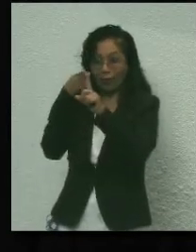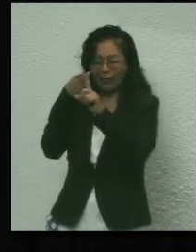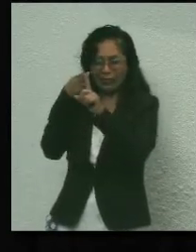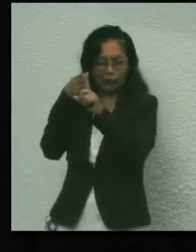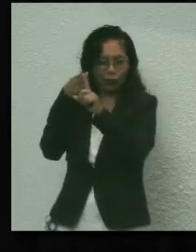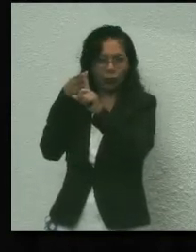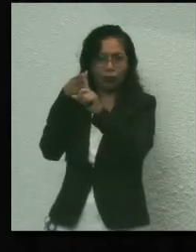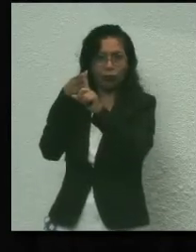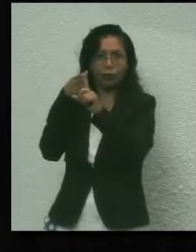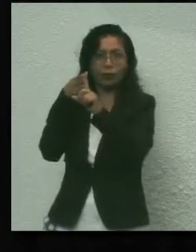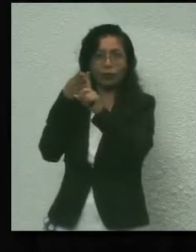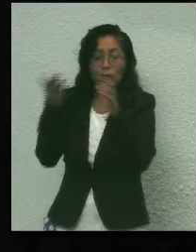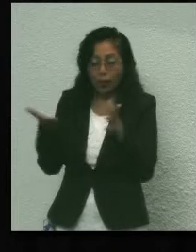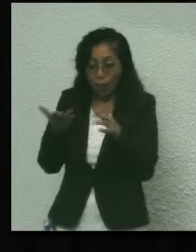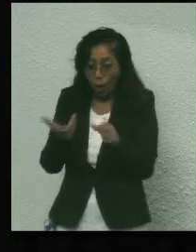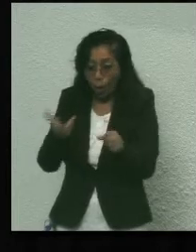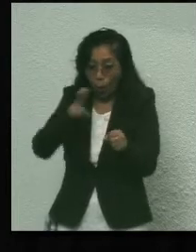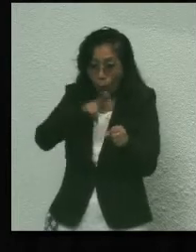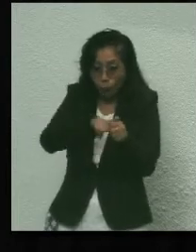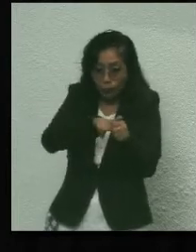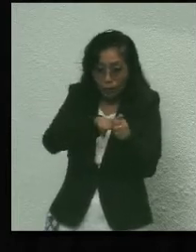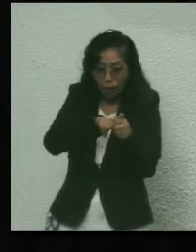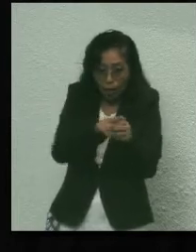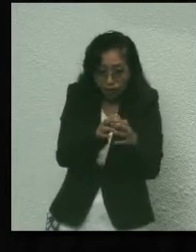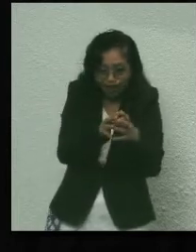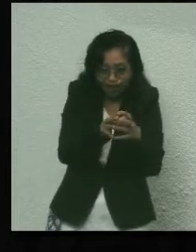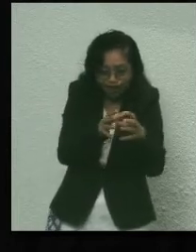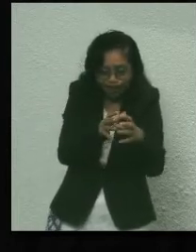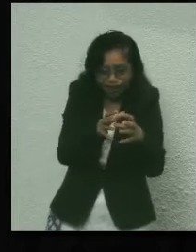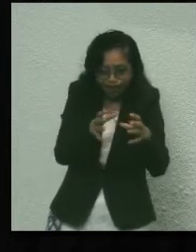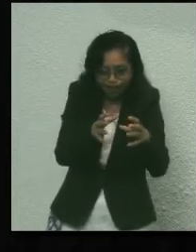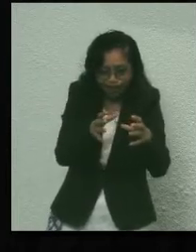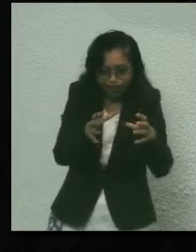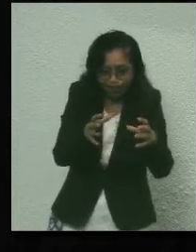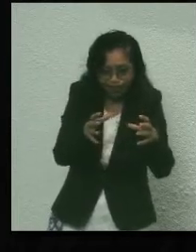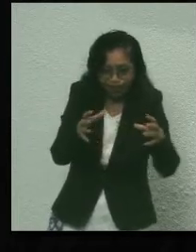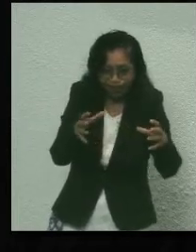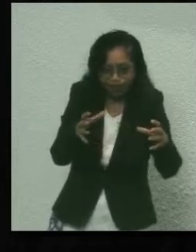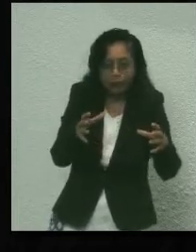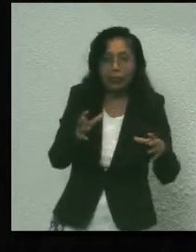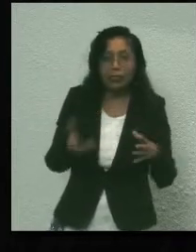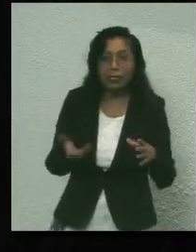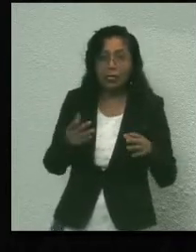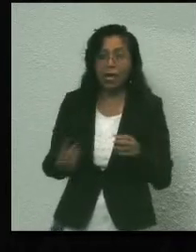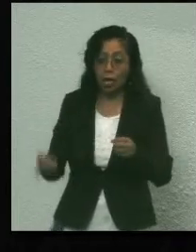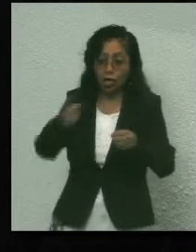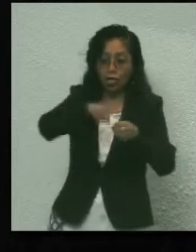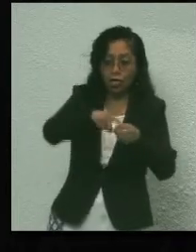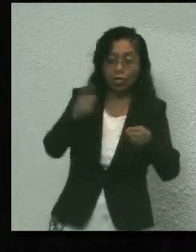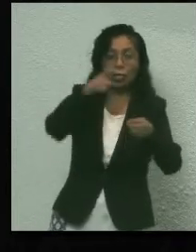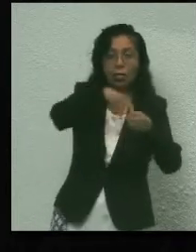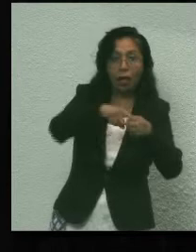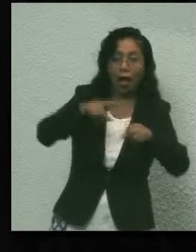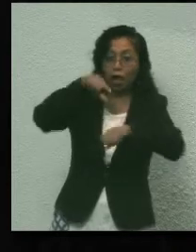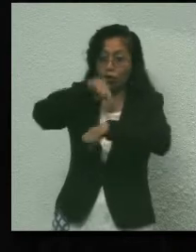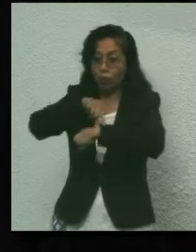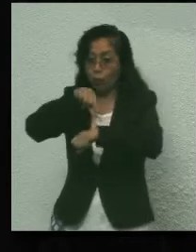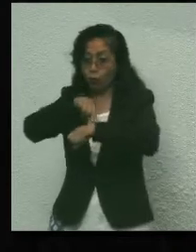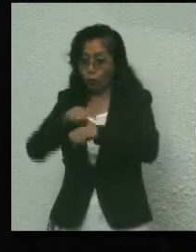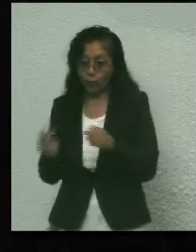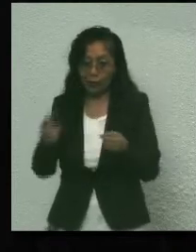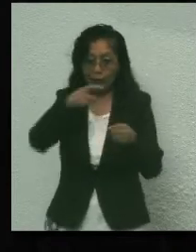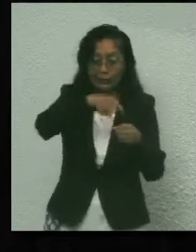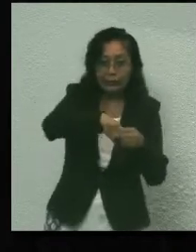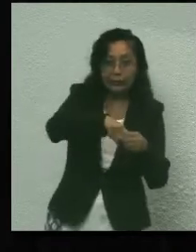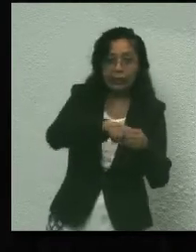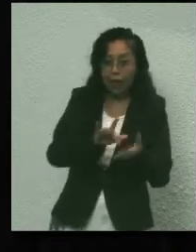que hizo fue aumentar la capacidad hospitalaria y la contratación de personal para enfrentar los casos más